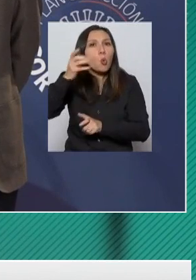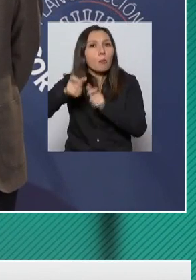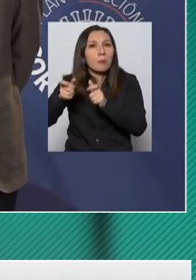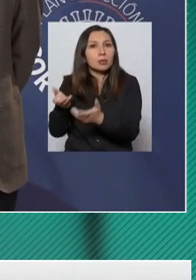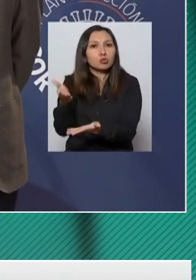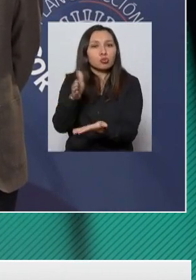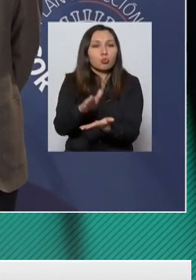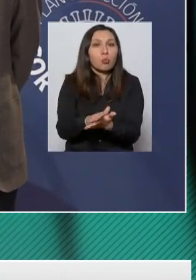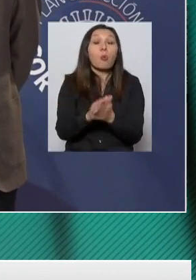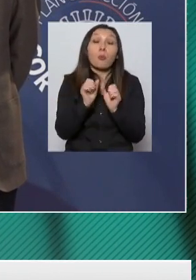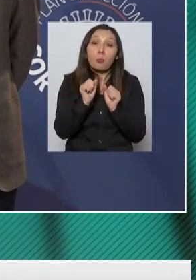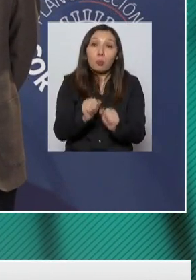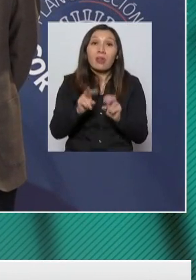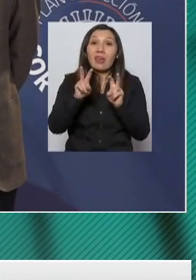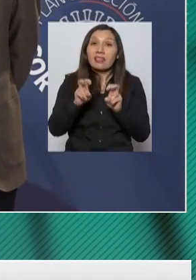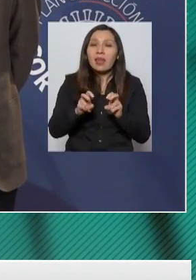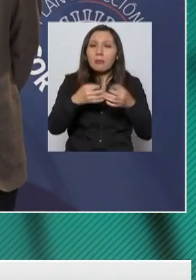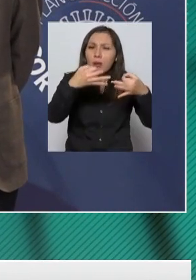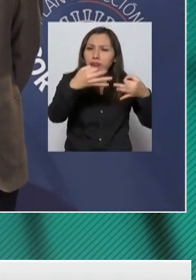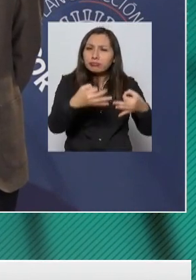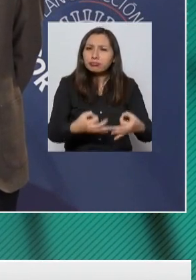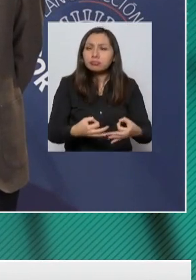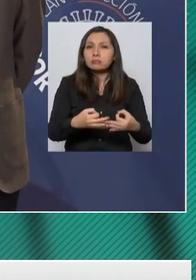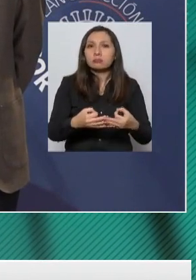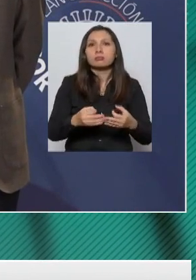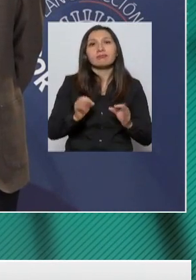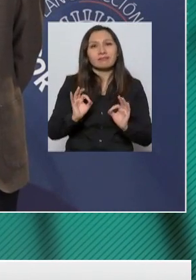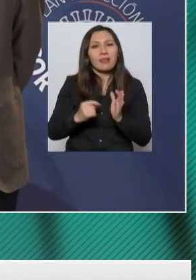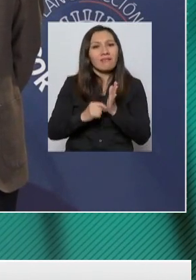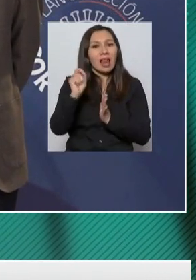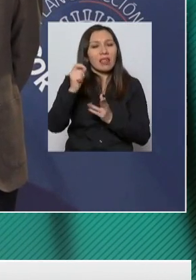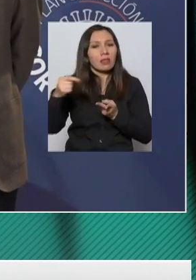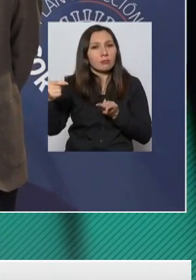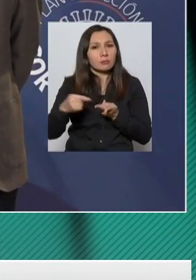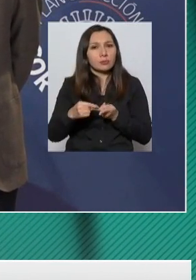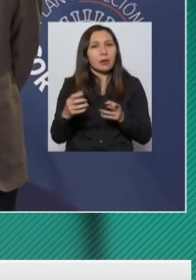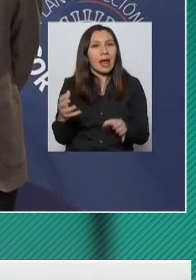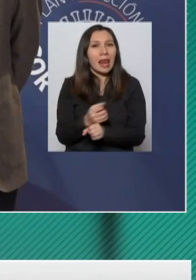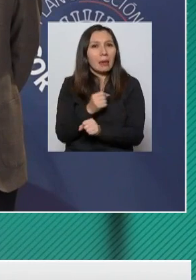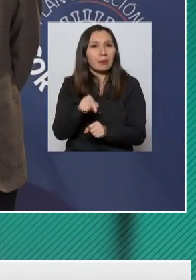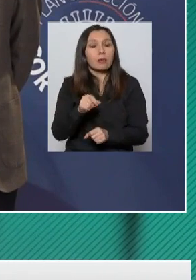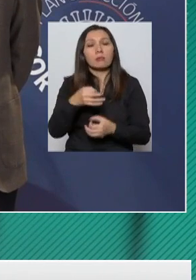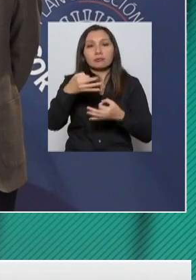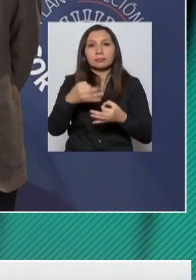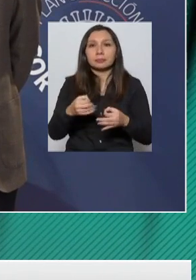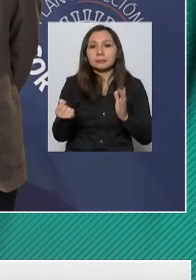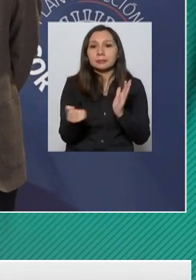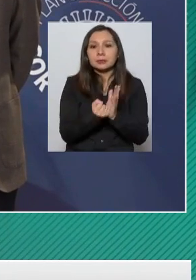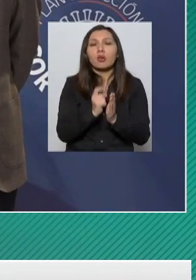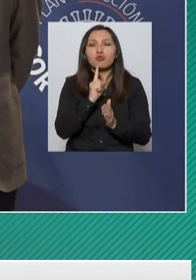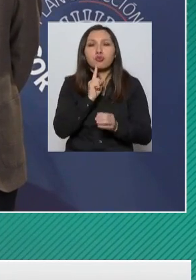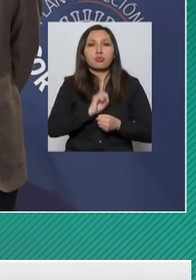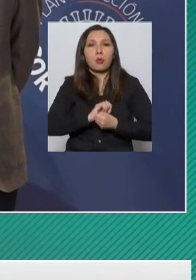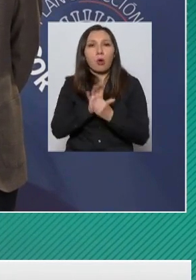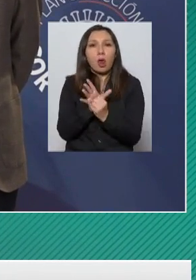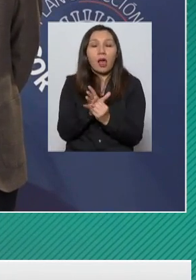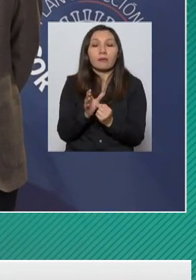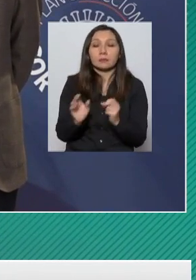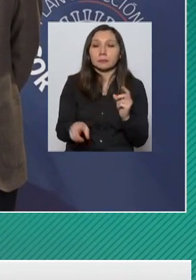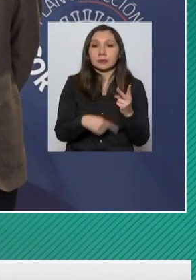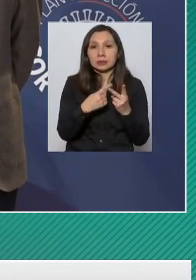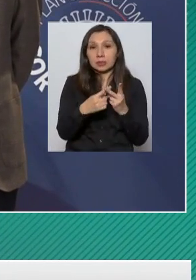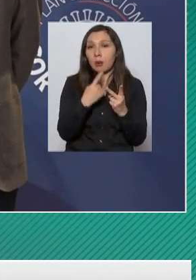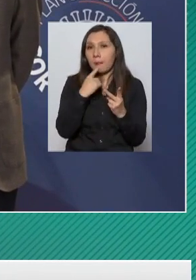fallecidos o los casos contabilizados se da más validez a los test rápidos para certificar el coronavirus lo